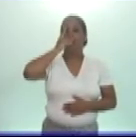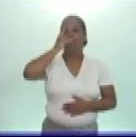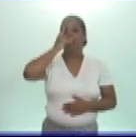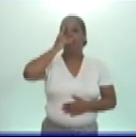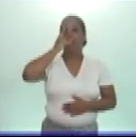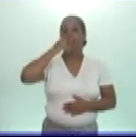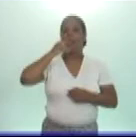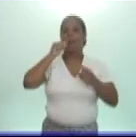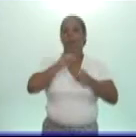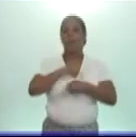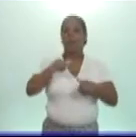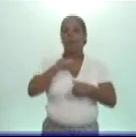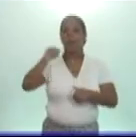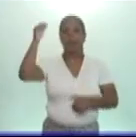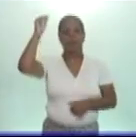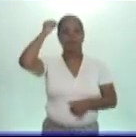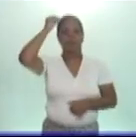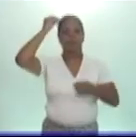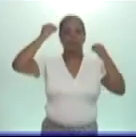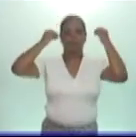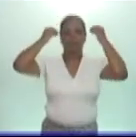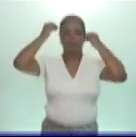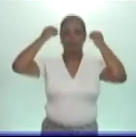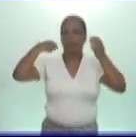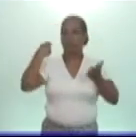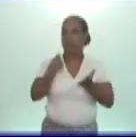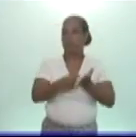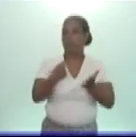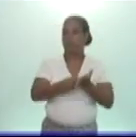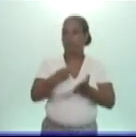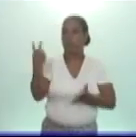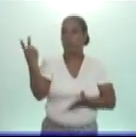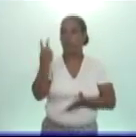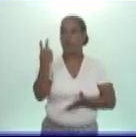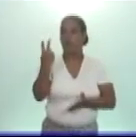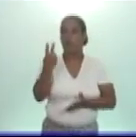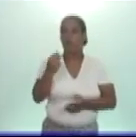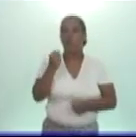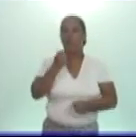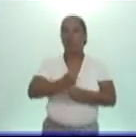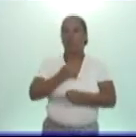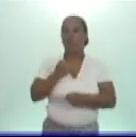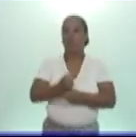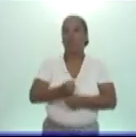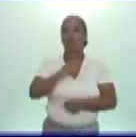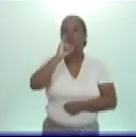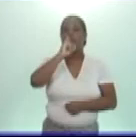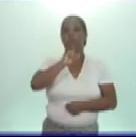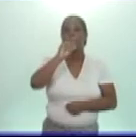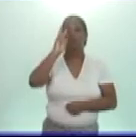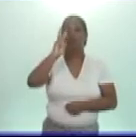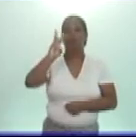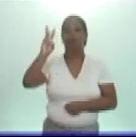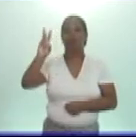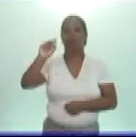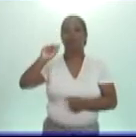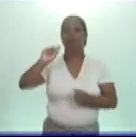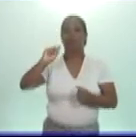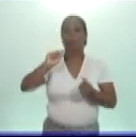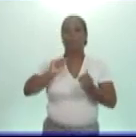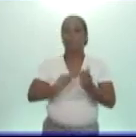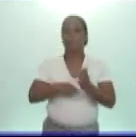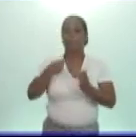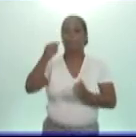analizar. Dice: se ha pagado a dos obreros 633 pesos con 30 centavos